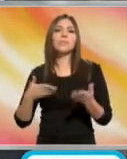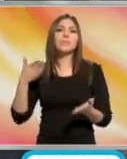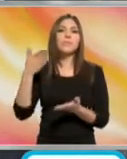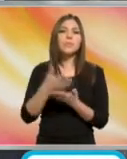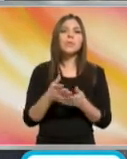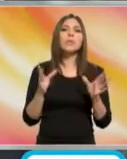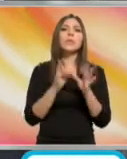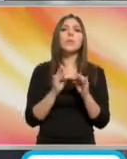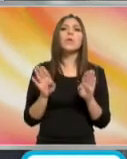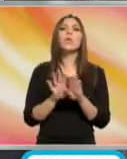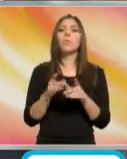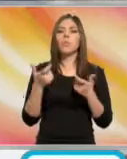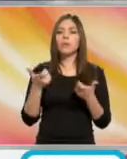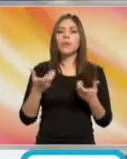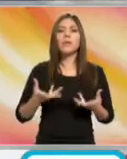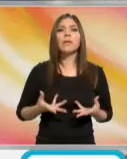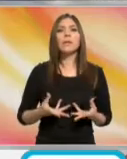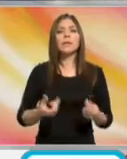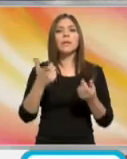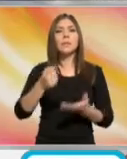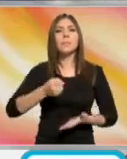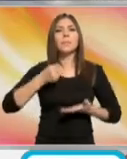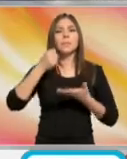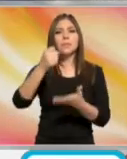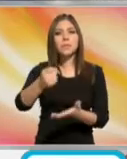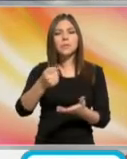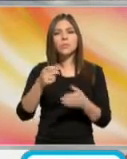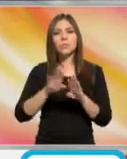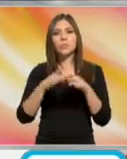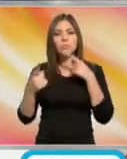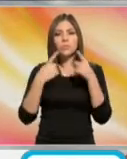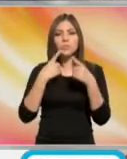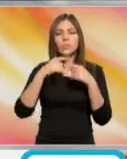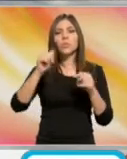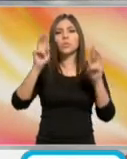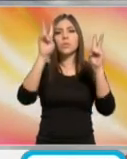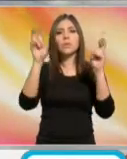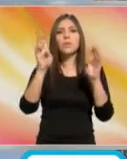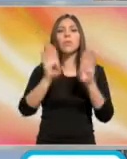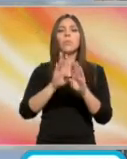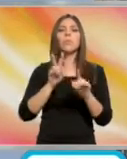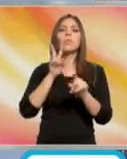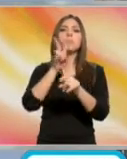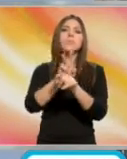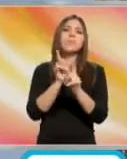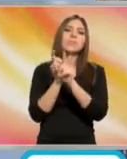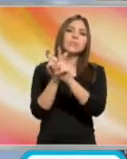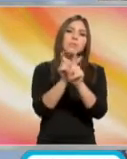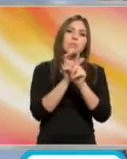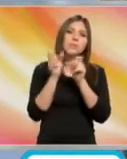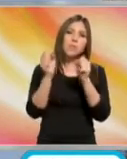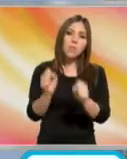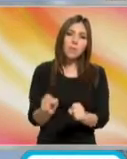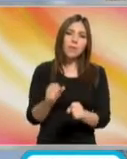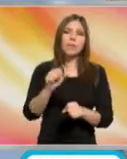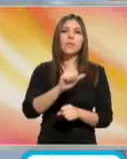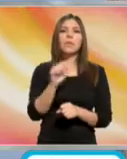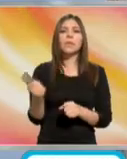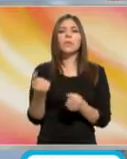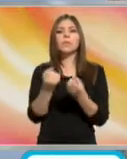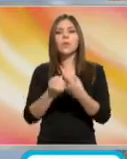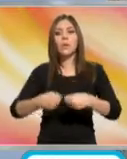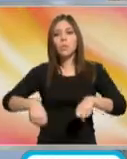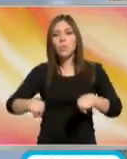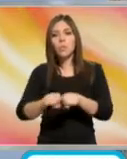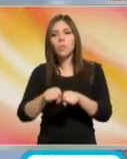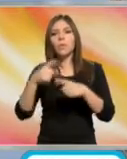del presupuesto, que ese es un tema muy importante, y algunos otros temas como seguridad y bueno, seguridad social, todos